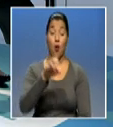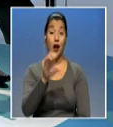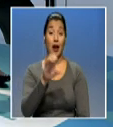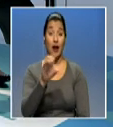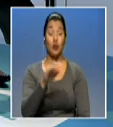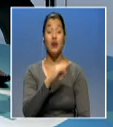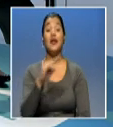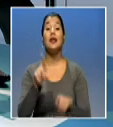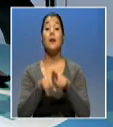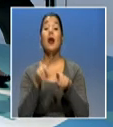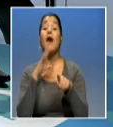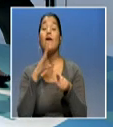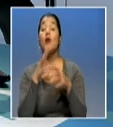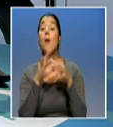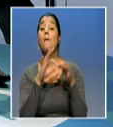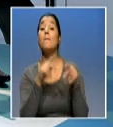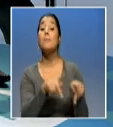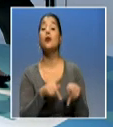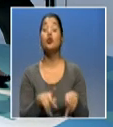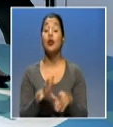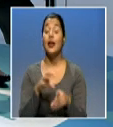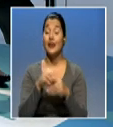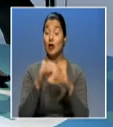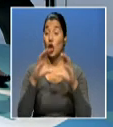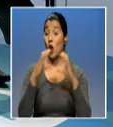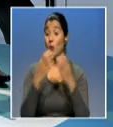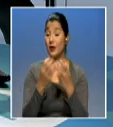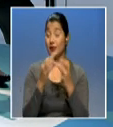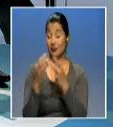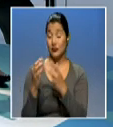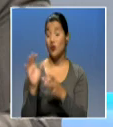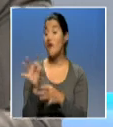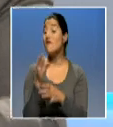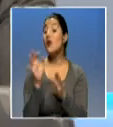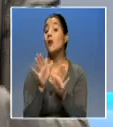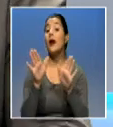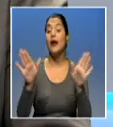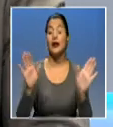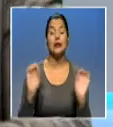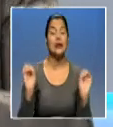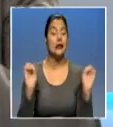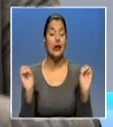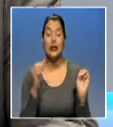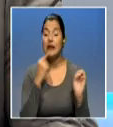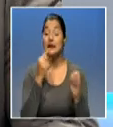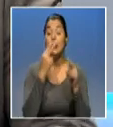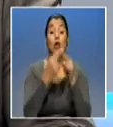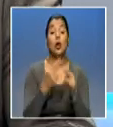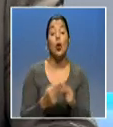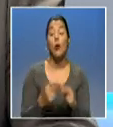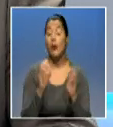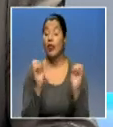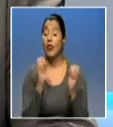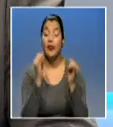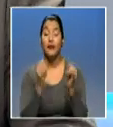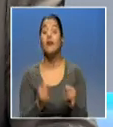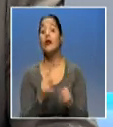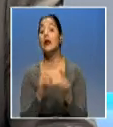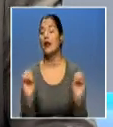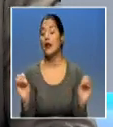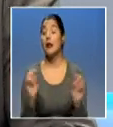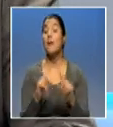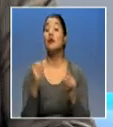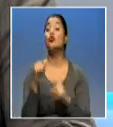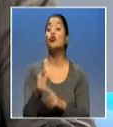a los miembros del comité de crédito de una forma absolutamente genérica, abstracta, sin indicar nombres, sin individualizarlo. Pero si